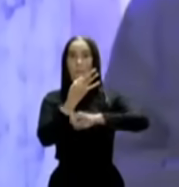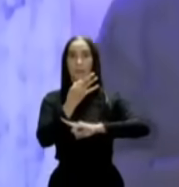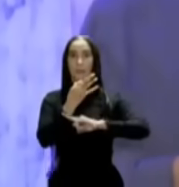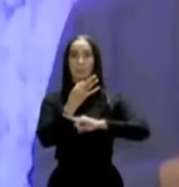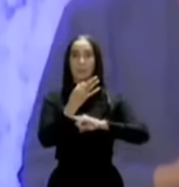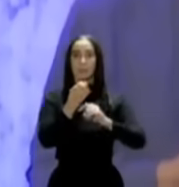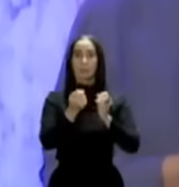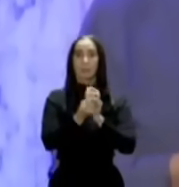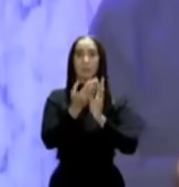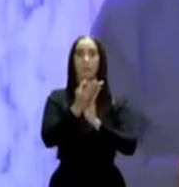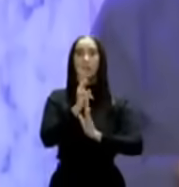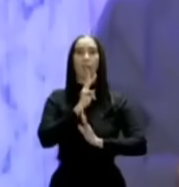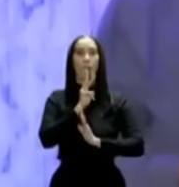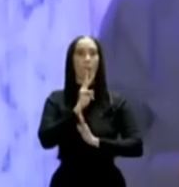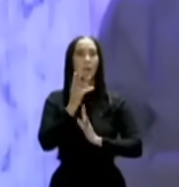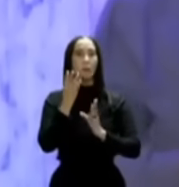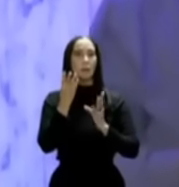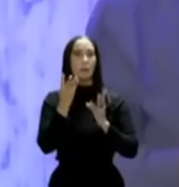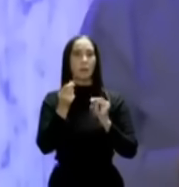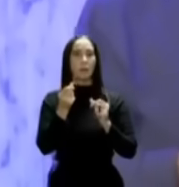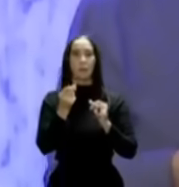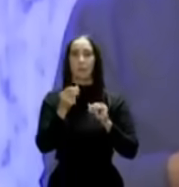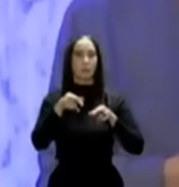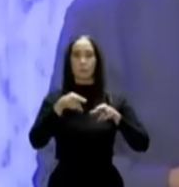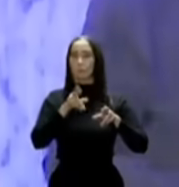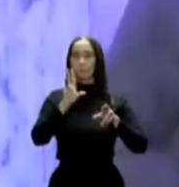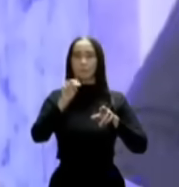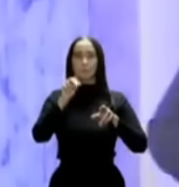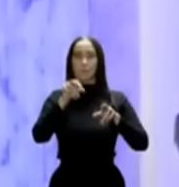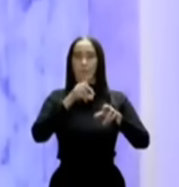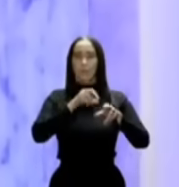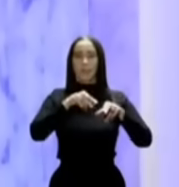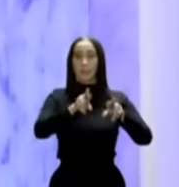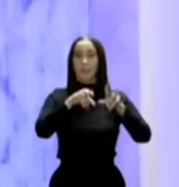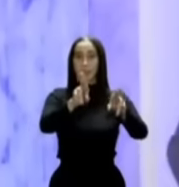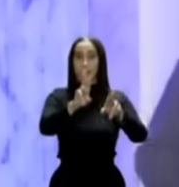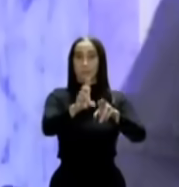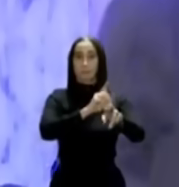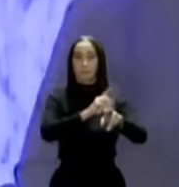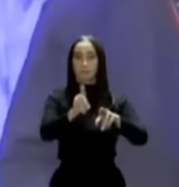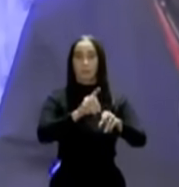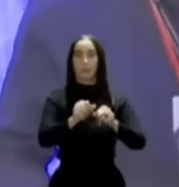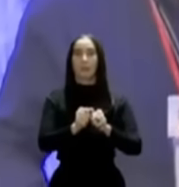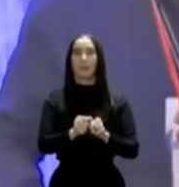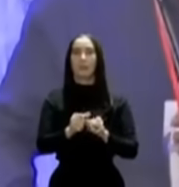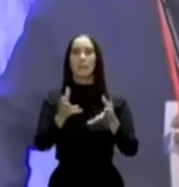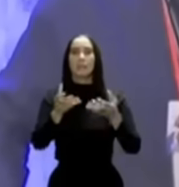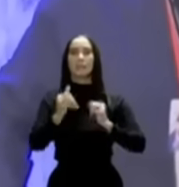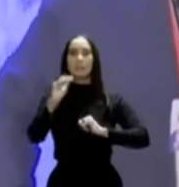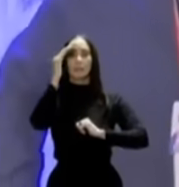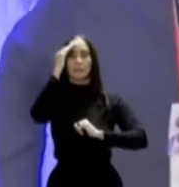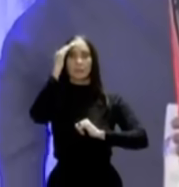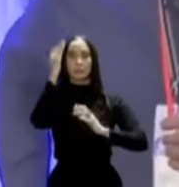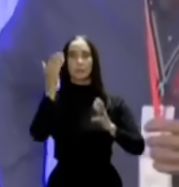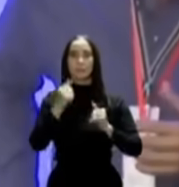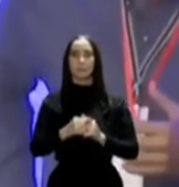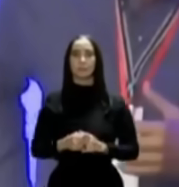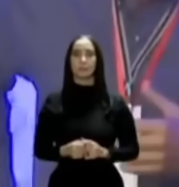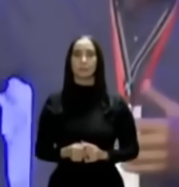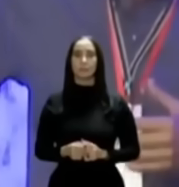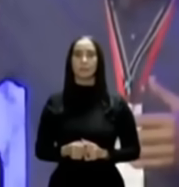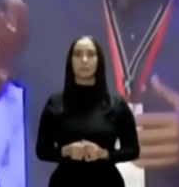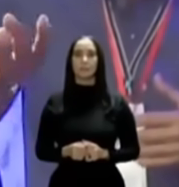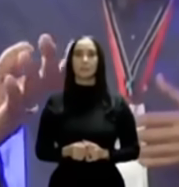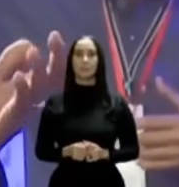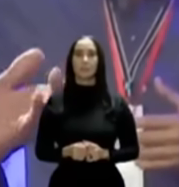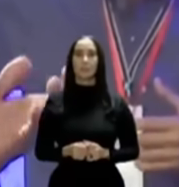una pírrica cantidad de agua. No, el río. Exactamente, el río. Sí. Me gustaría saber en esa tesitura